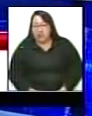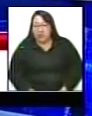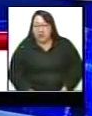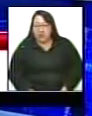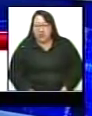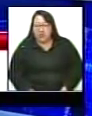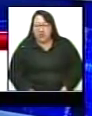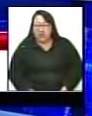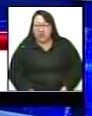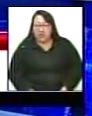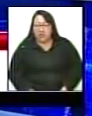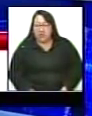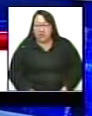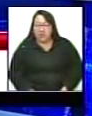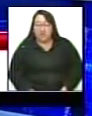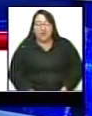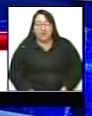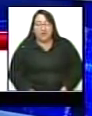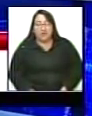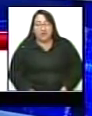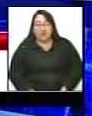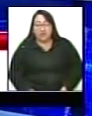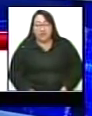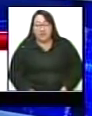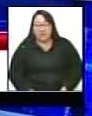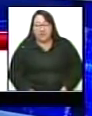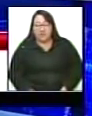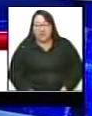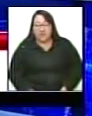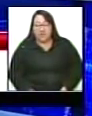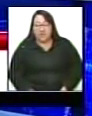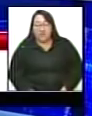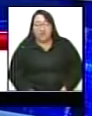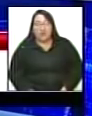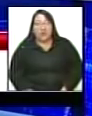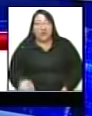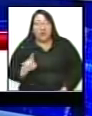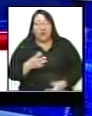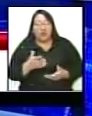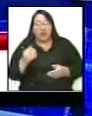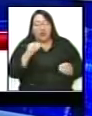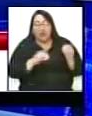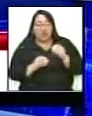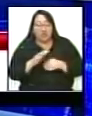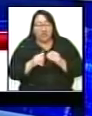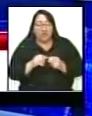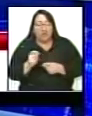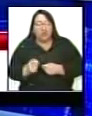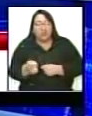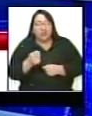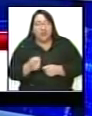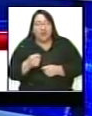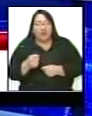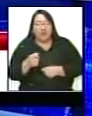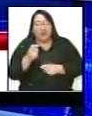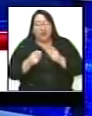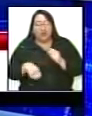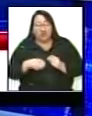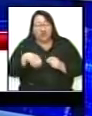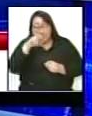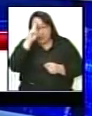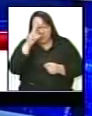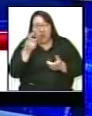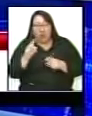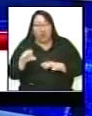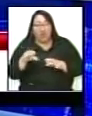también de la quinoa, entre otros. Y el uso también de los insumos de parte de los chefs, de los cocineros peruanos,